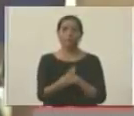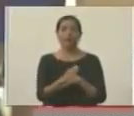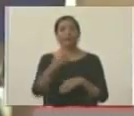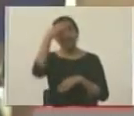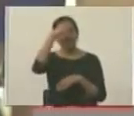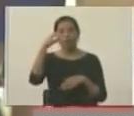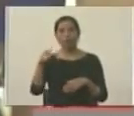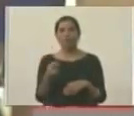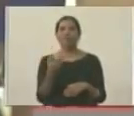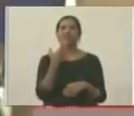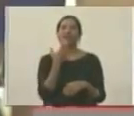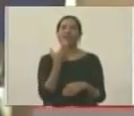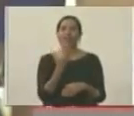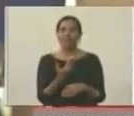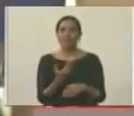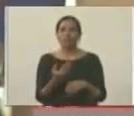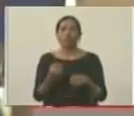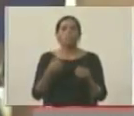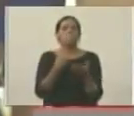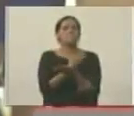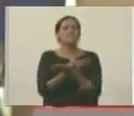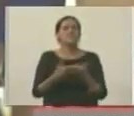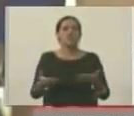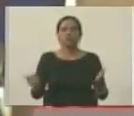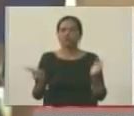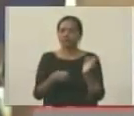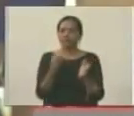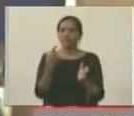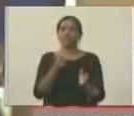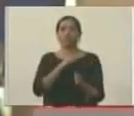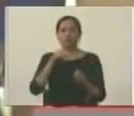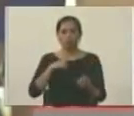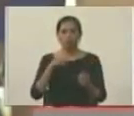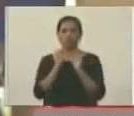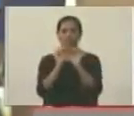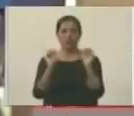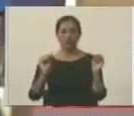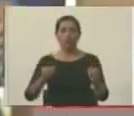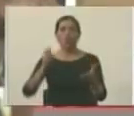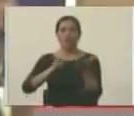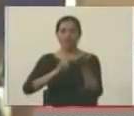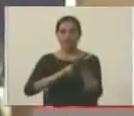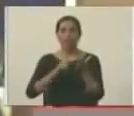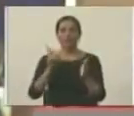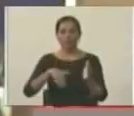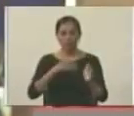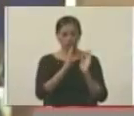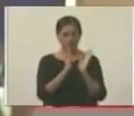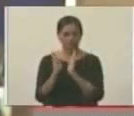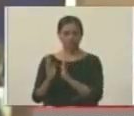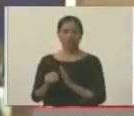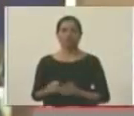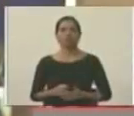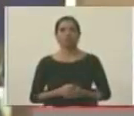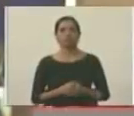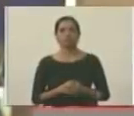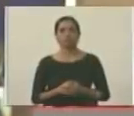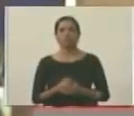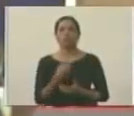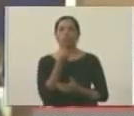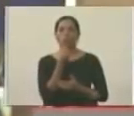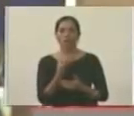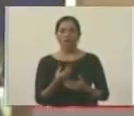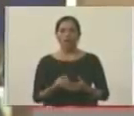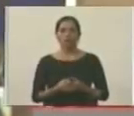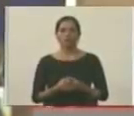pueblo agradecerá, mire, un millón de veces que nosotros le estemos informando con la verdad para que ellos se puedan organizar. Bueno,